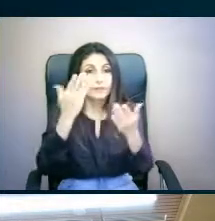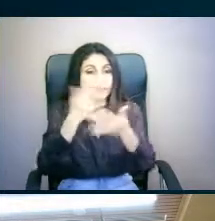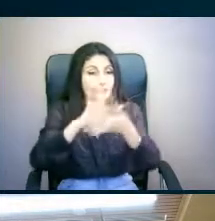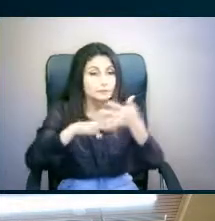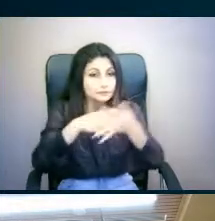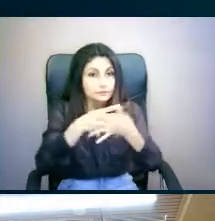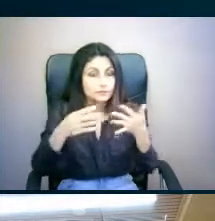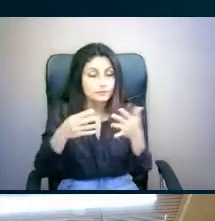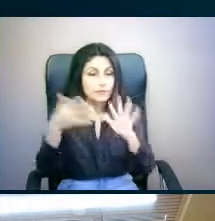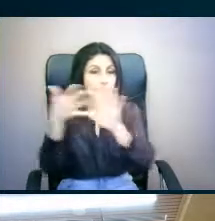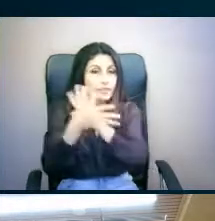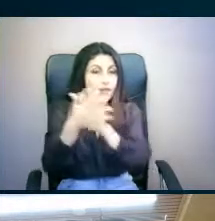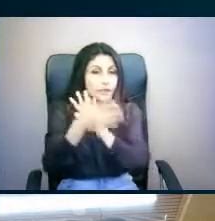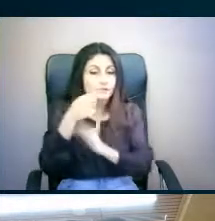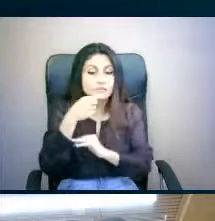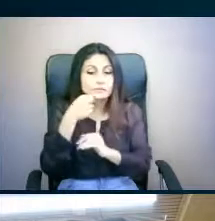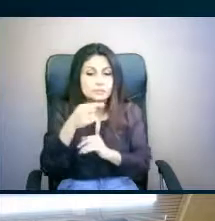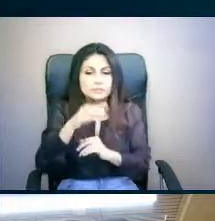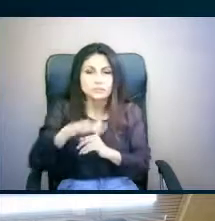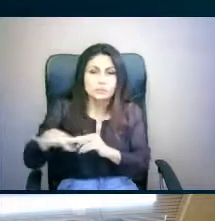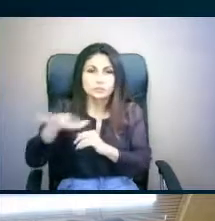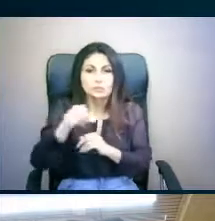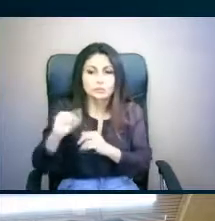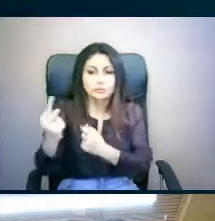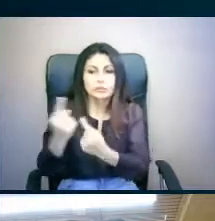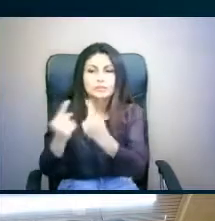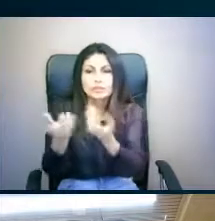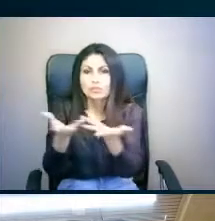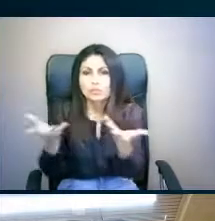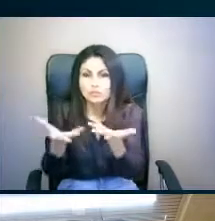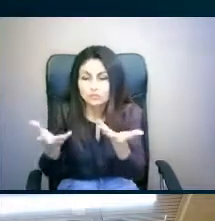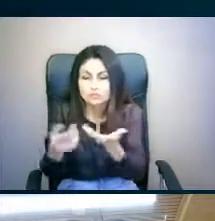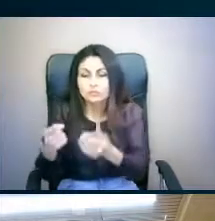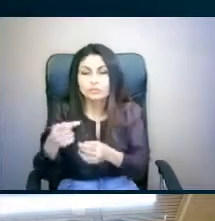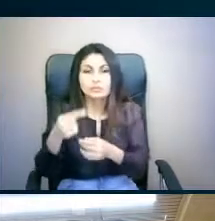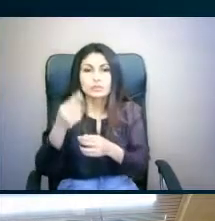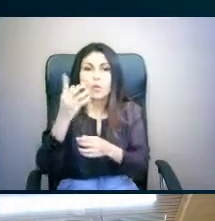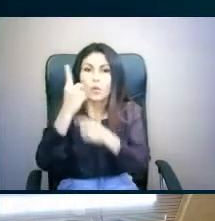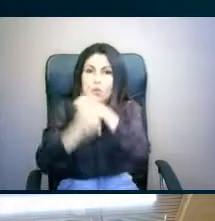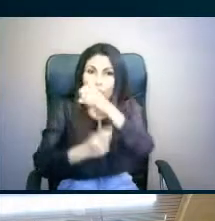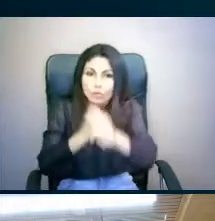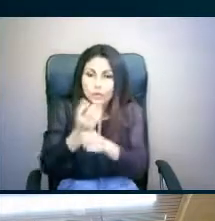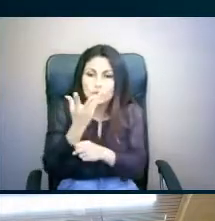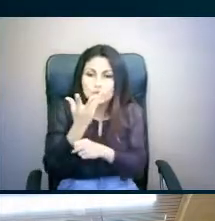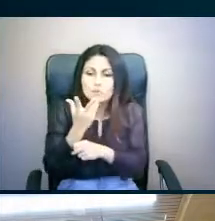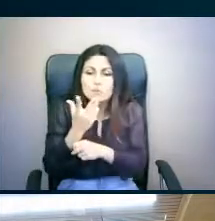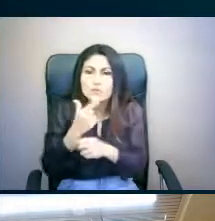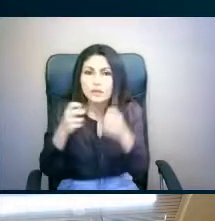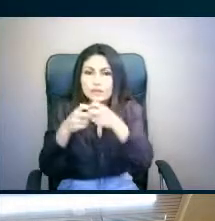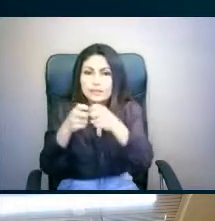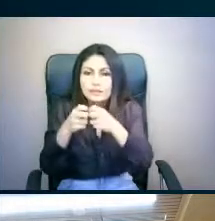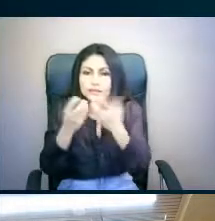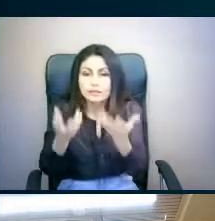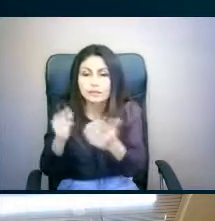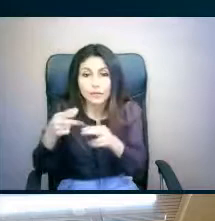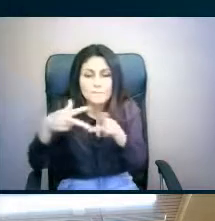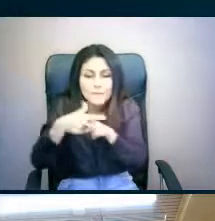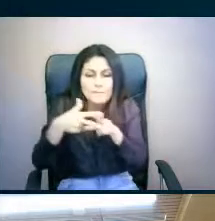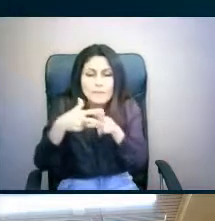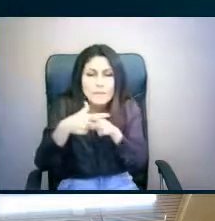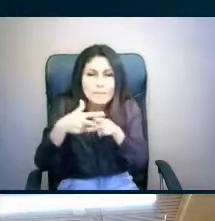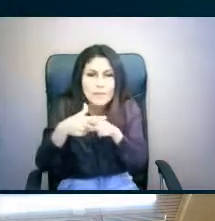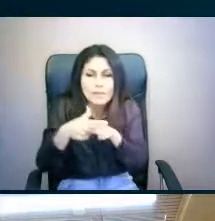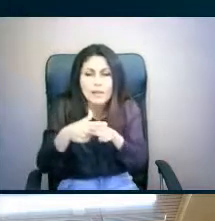ver información como el circuito al que pertenece el cliente, el consumo anual, la cantidad de interrupciones, la